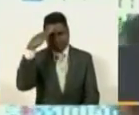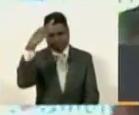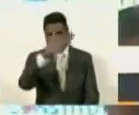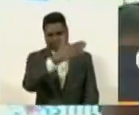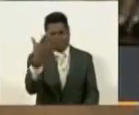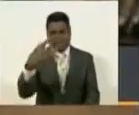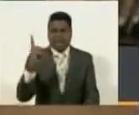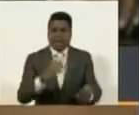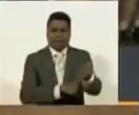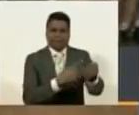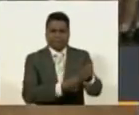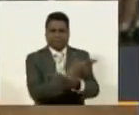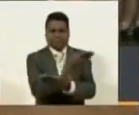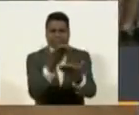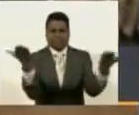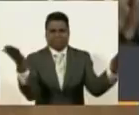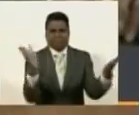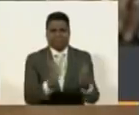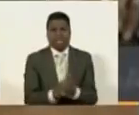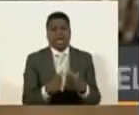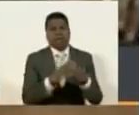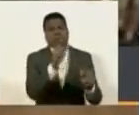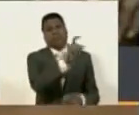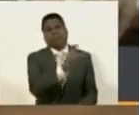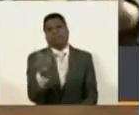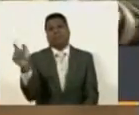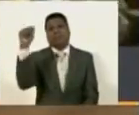hermanos, hermanas, a todos y a todos.